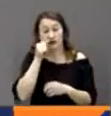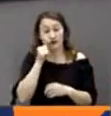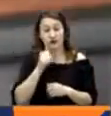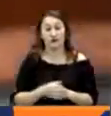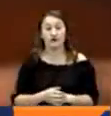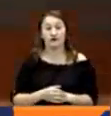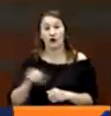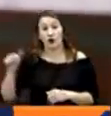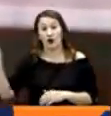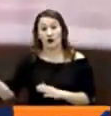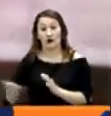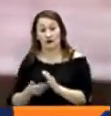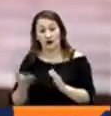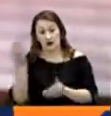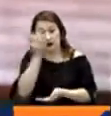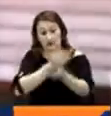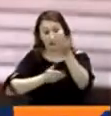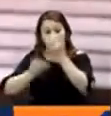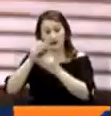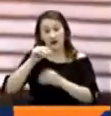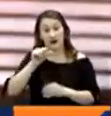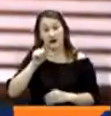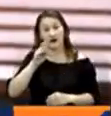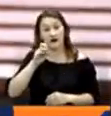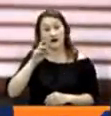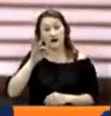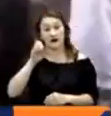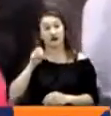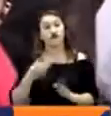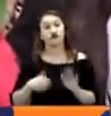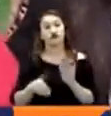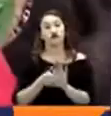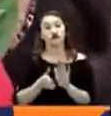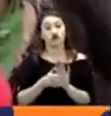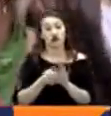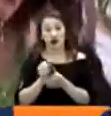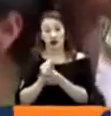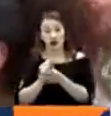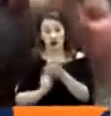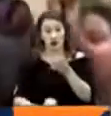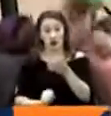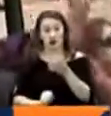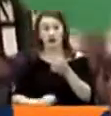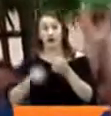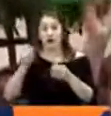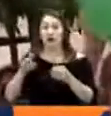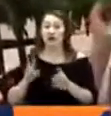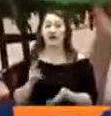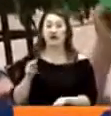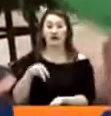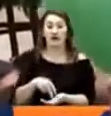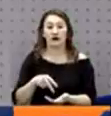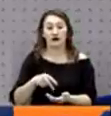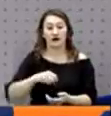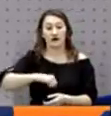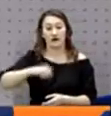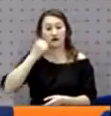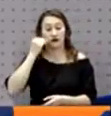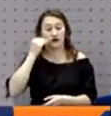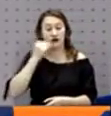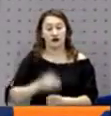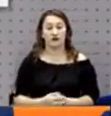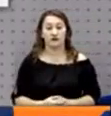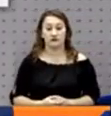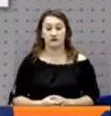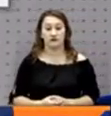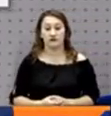otra demanda que analiza el magistrado Alberto Rojas, se argumenta que la despenalización debe darse por la dignidad y derechos de la mujer. Para el